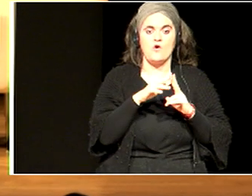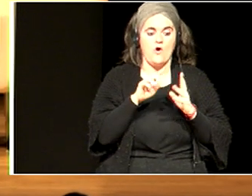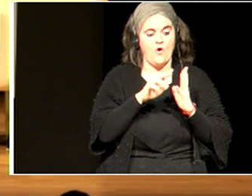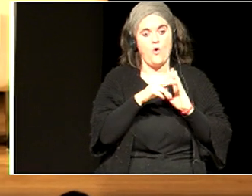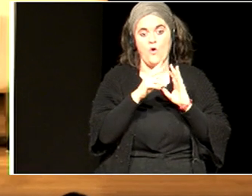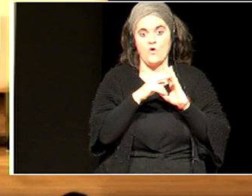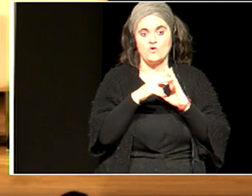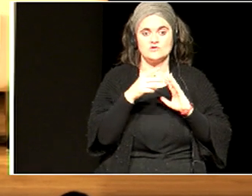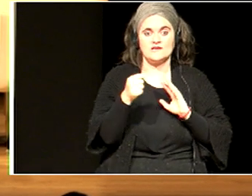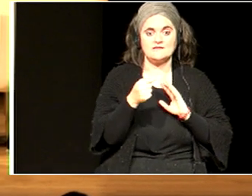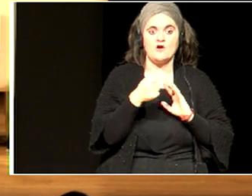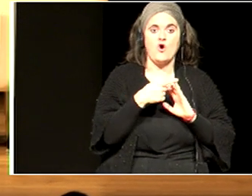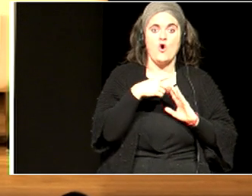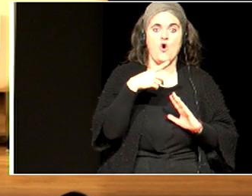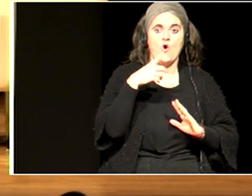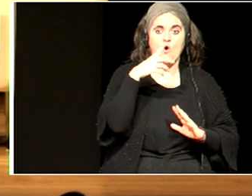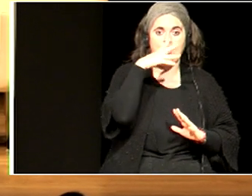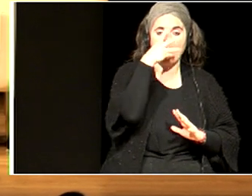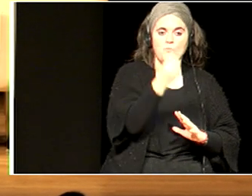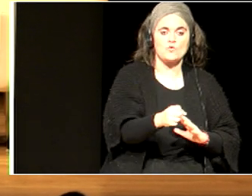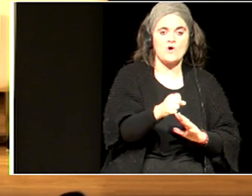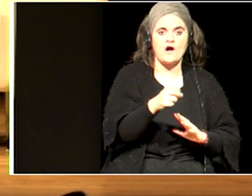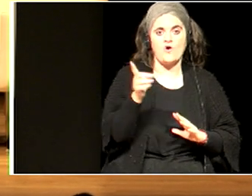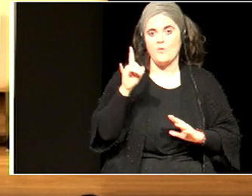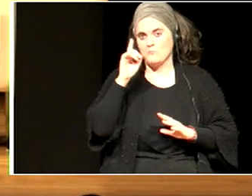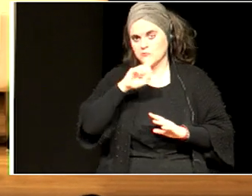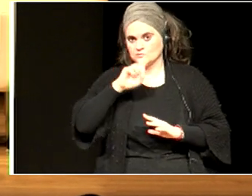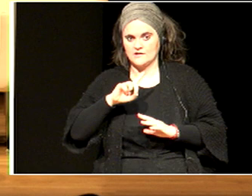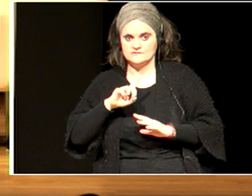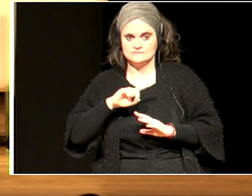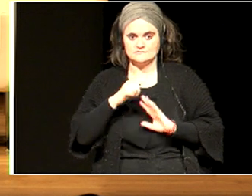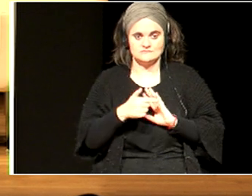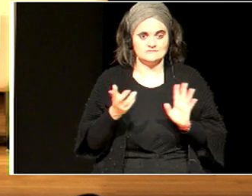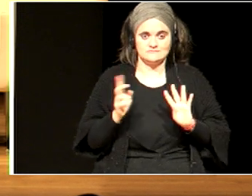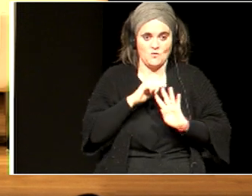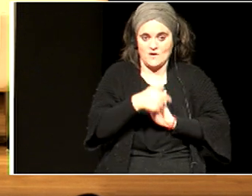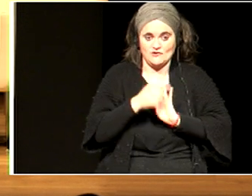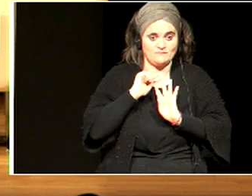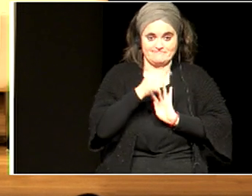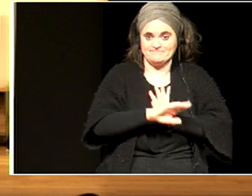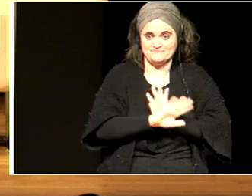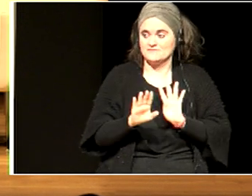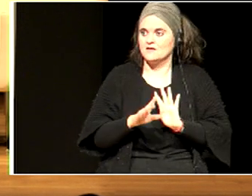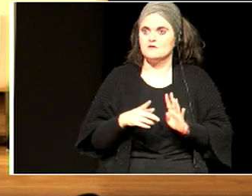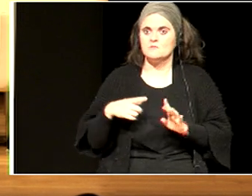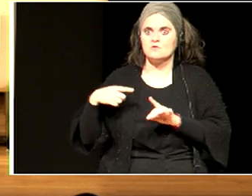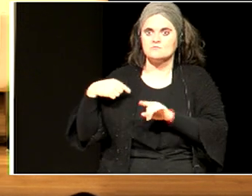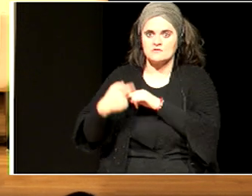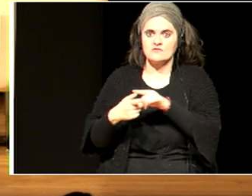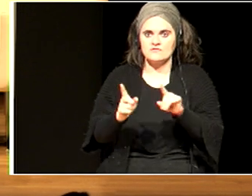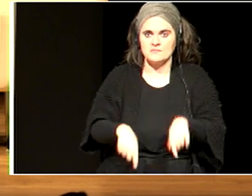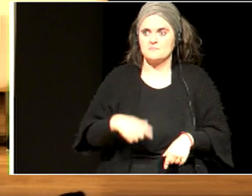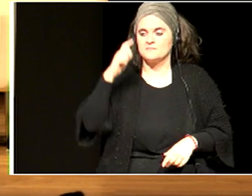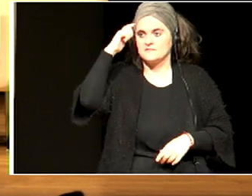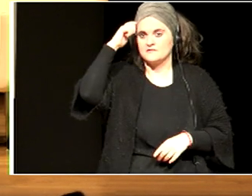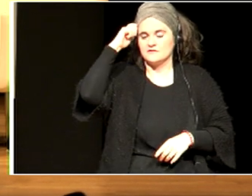de ahí no sales de cuatro papeles pero es que curiosamente en lo tradicional también entonces llega a